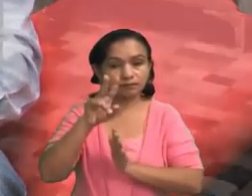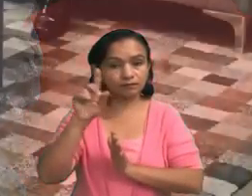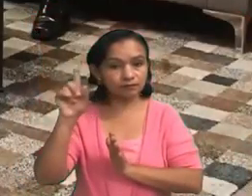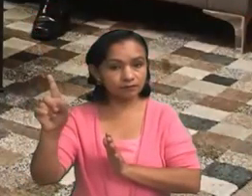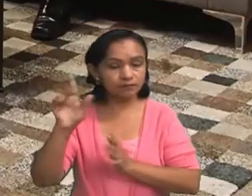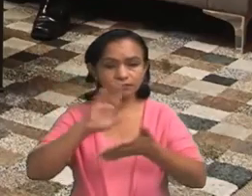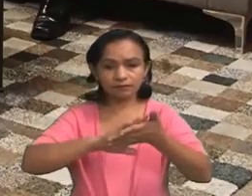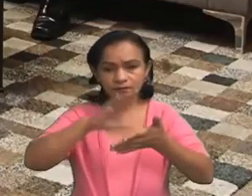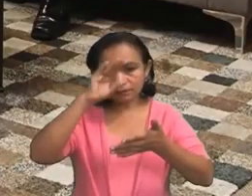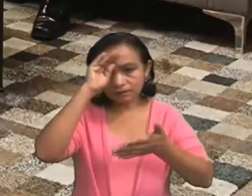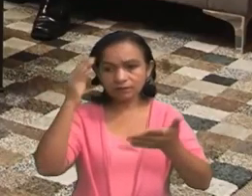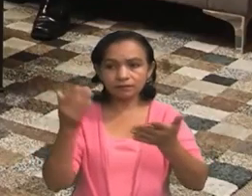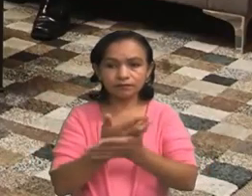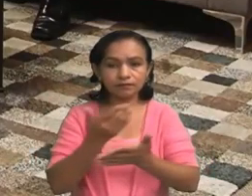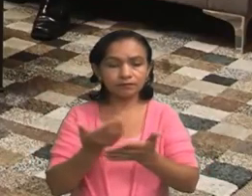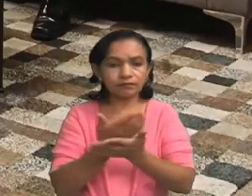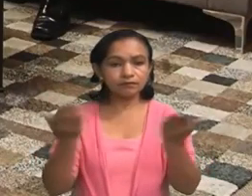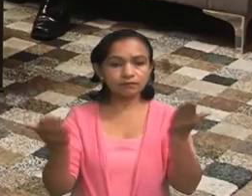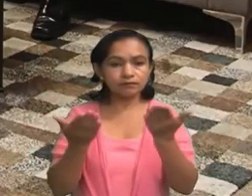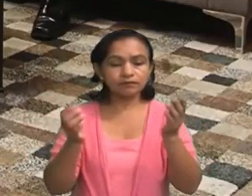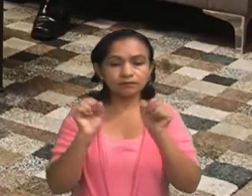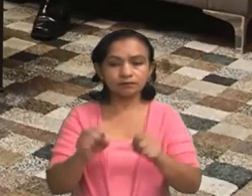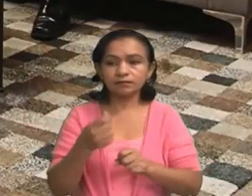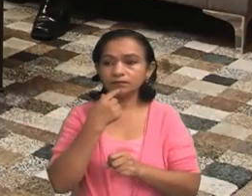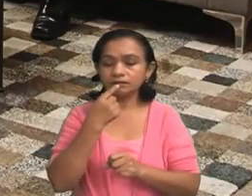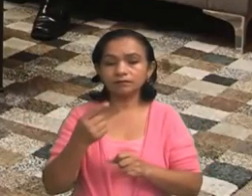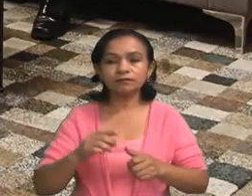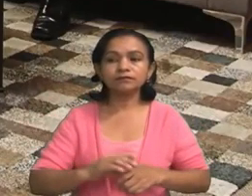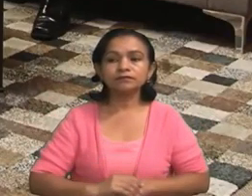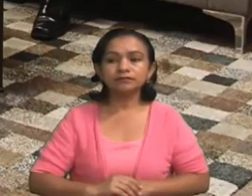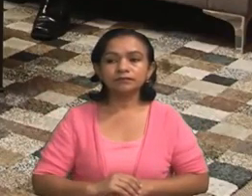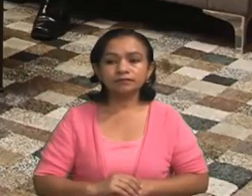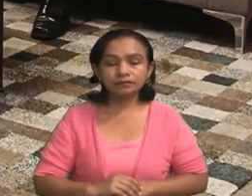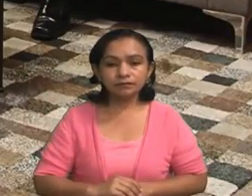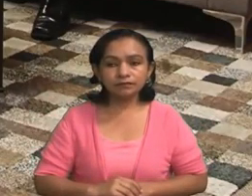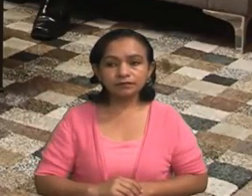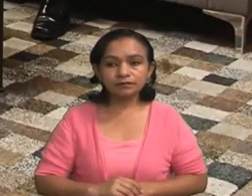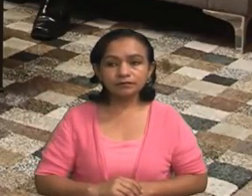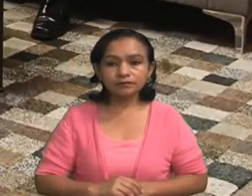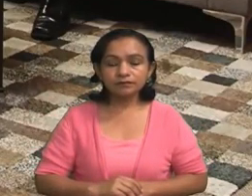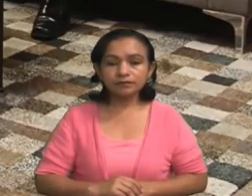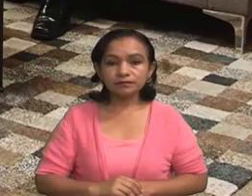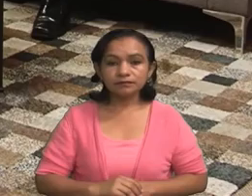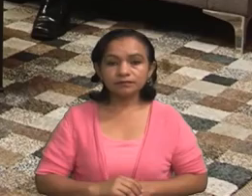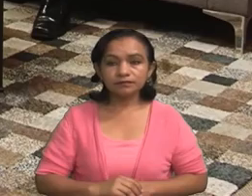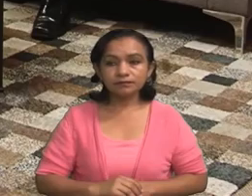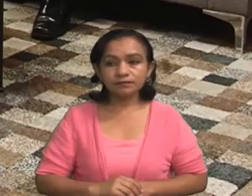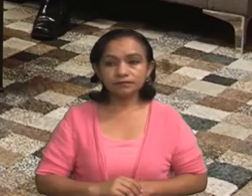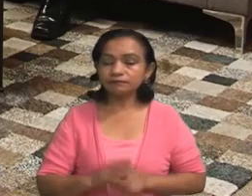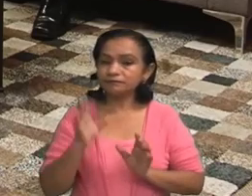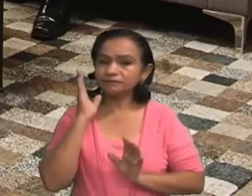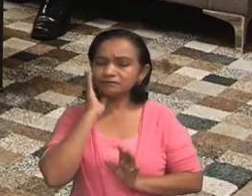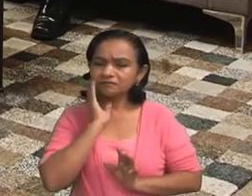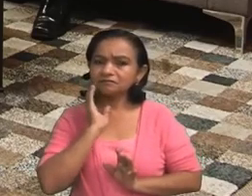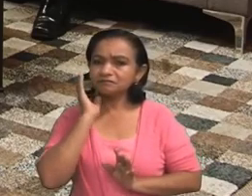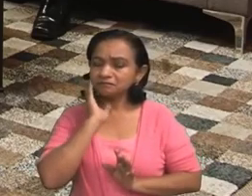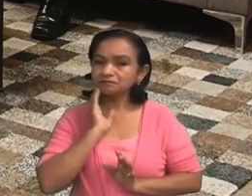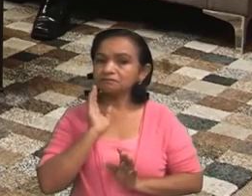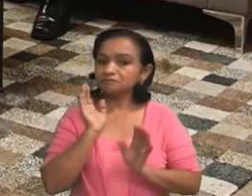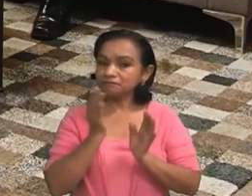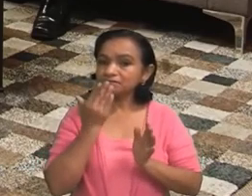aprendizaje han dado, ¿no? Dentro de esa dinámica, ¿qué nos puede decir? Sí. Ha sido toda una experiencia, ¿verdad?